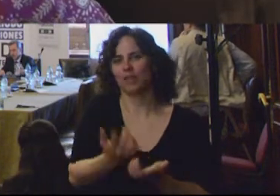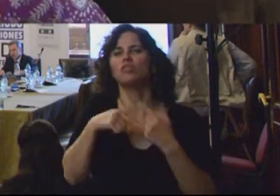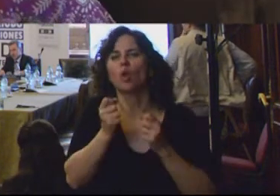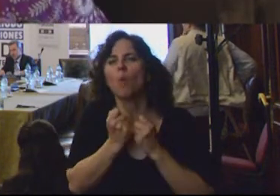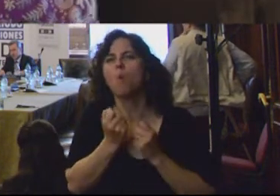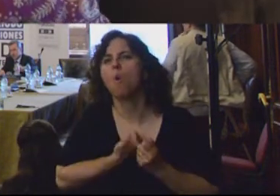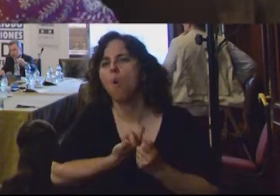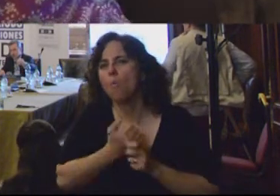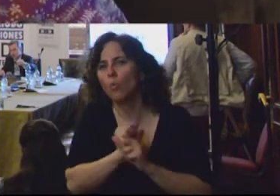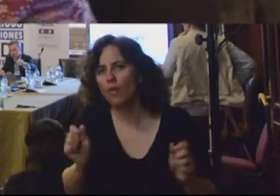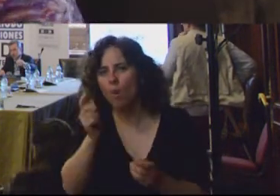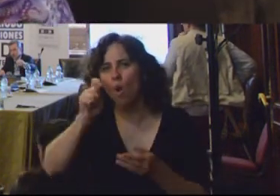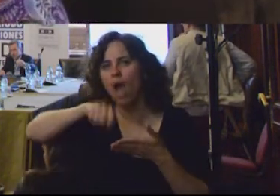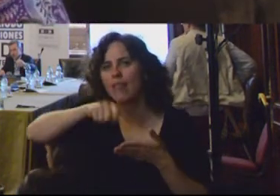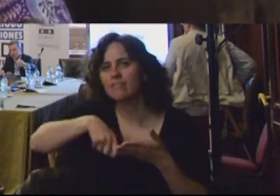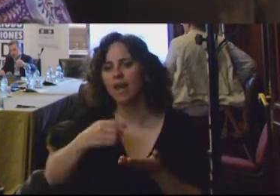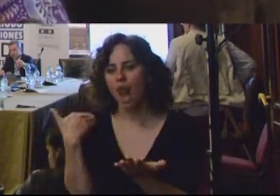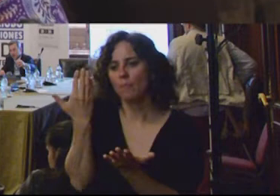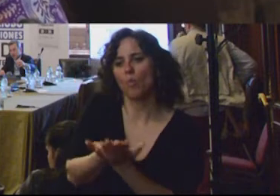en una propuesta de reforma